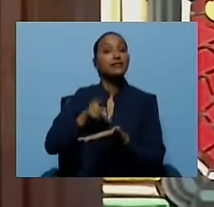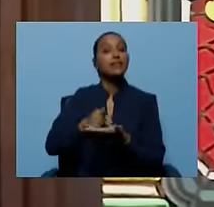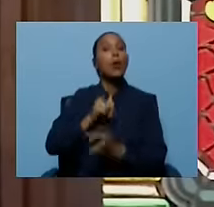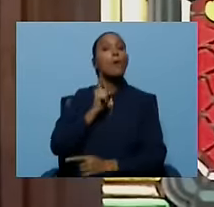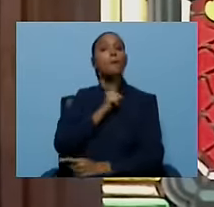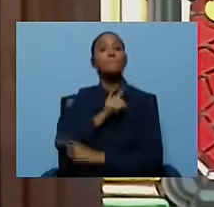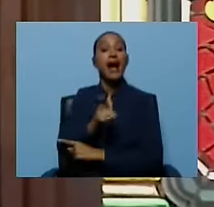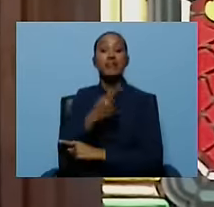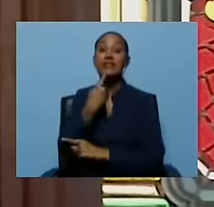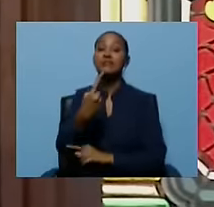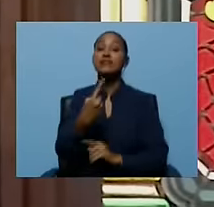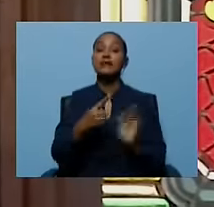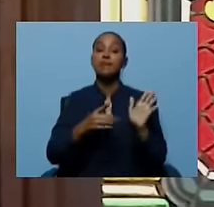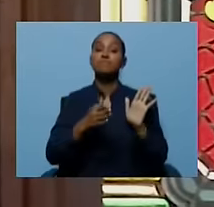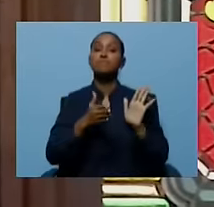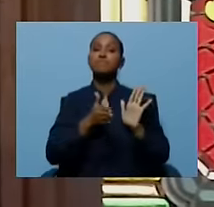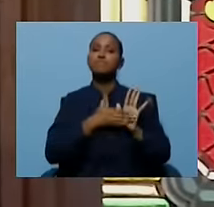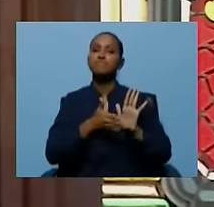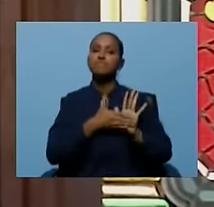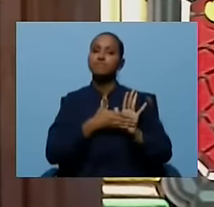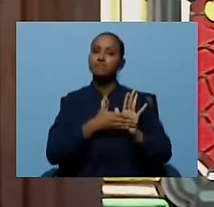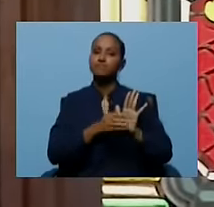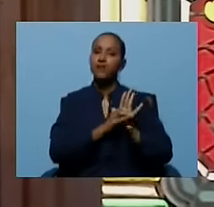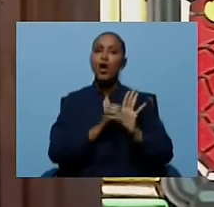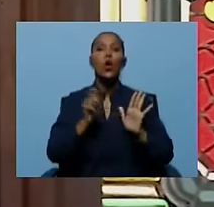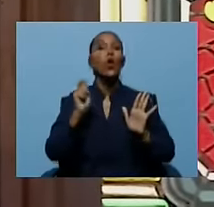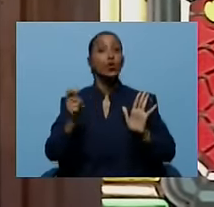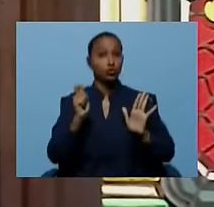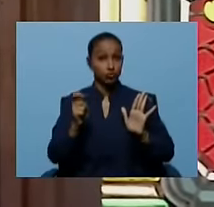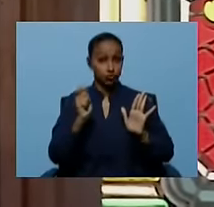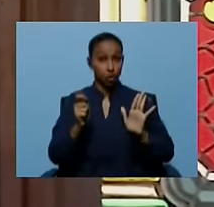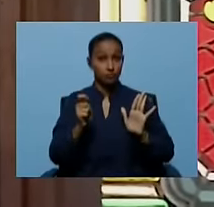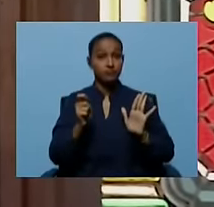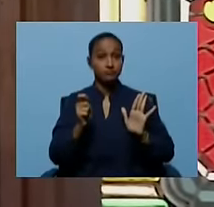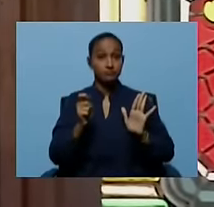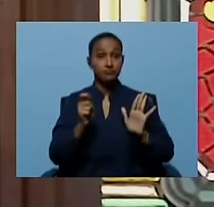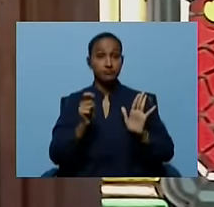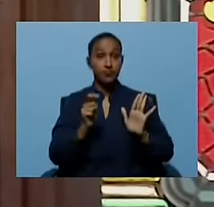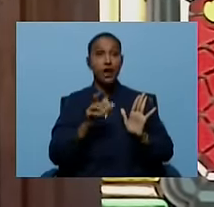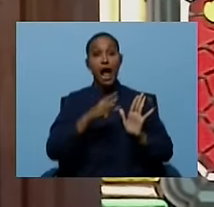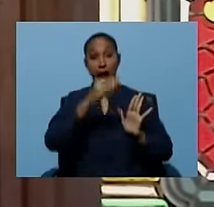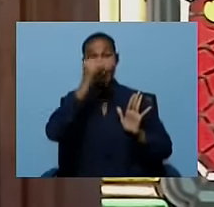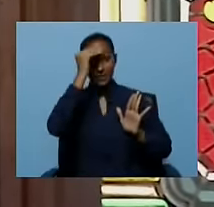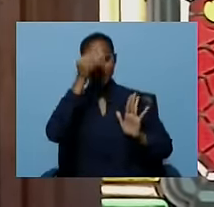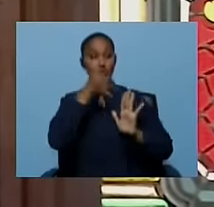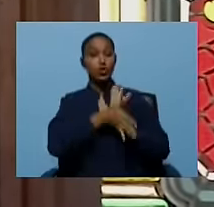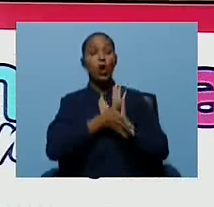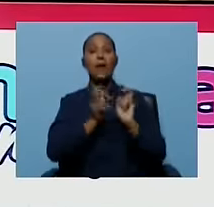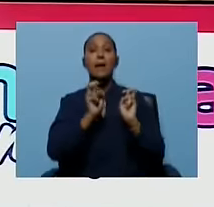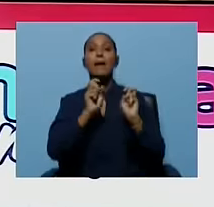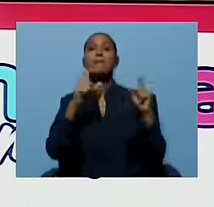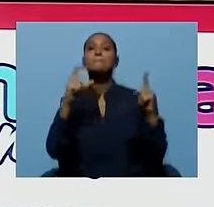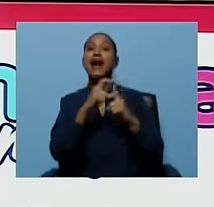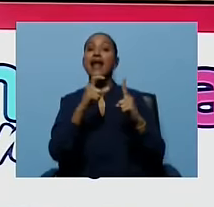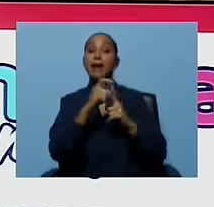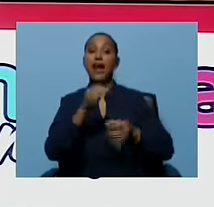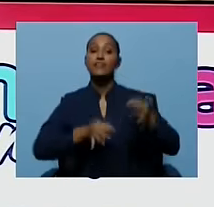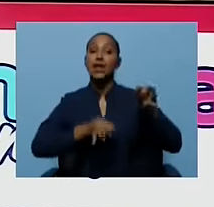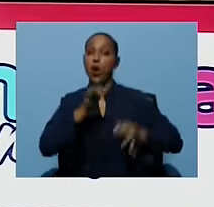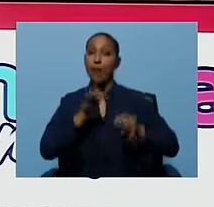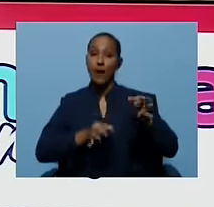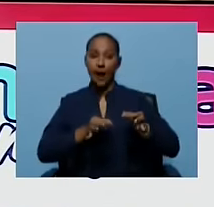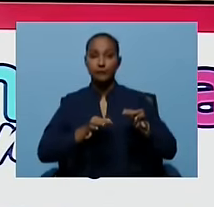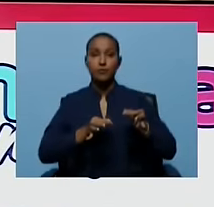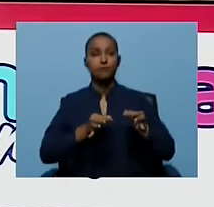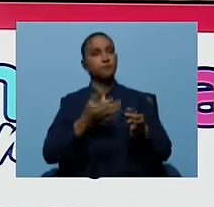la Constitución, tomando prestado el lenguaje de los abogados, señora vicepresidenta, doctora Delcy